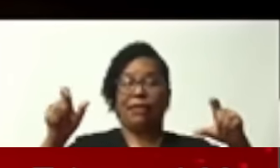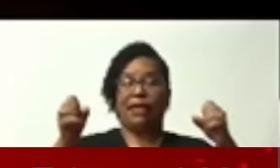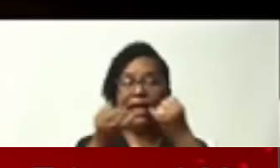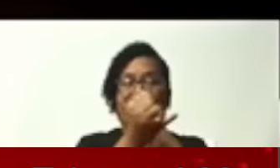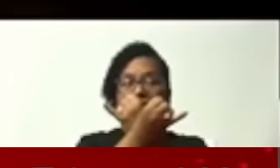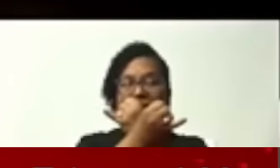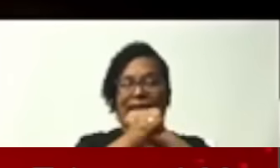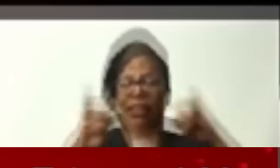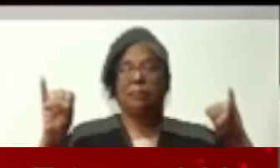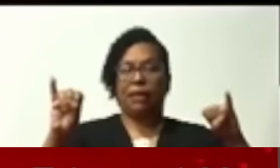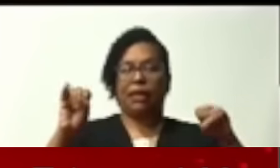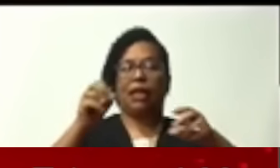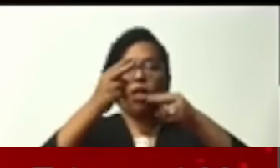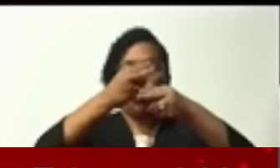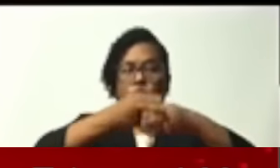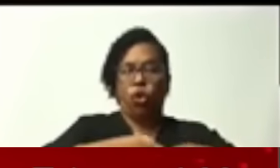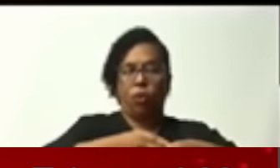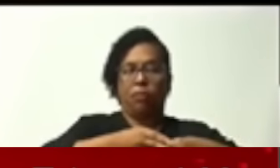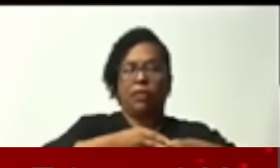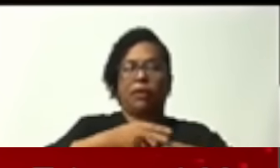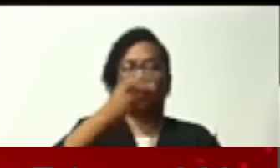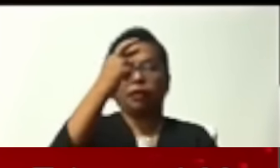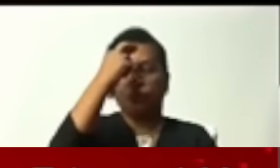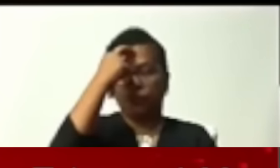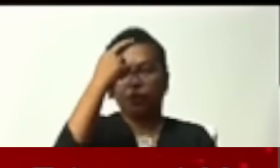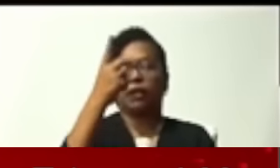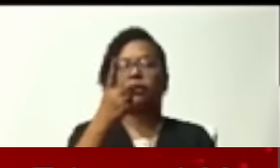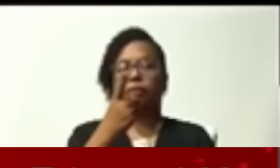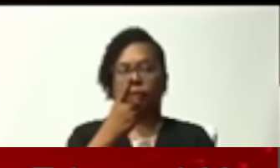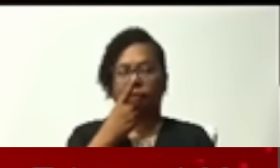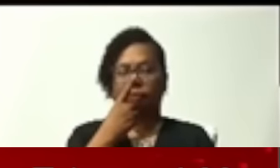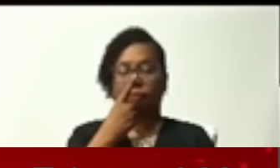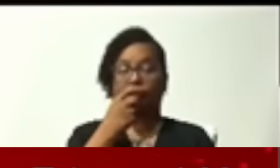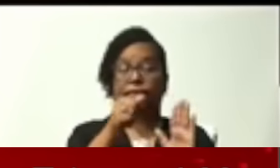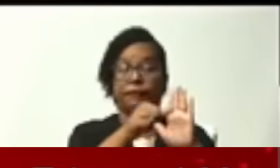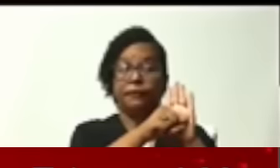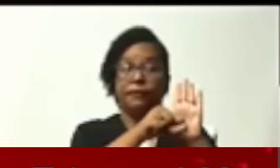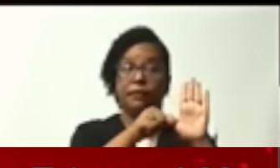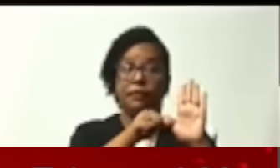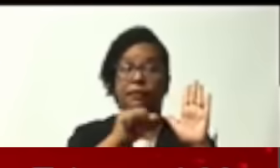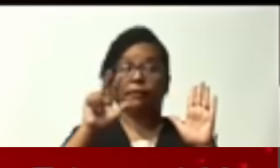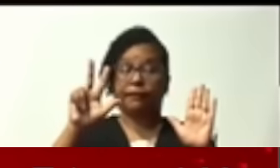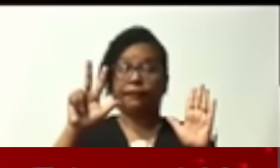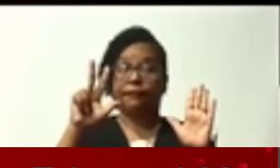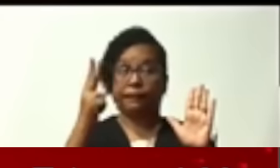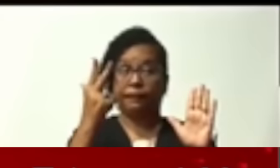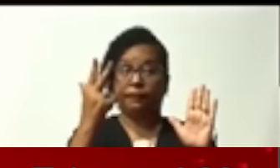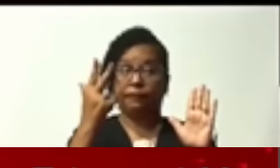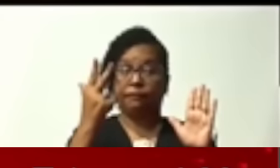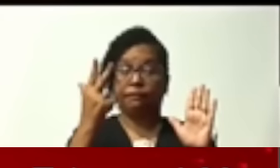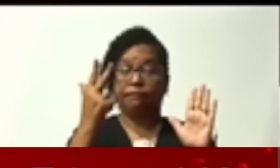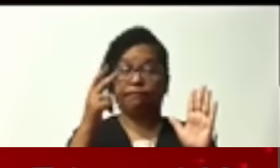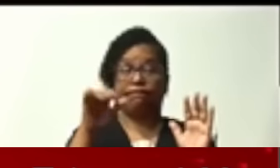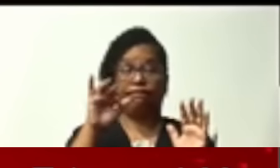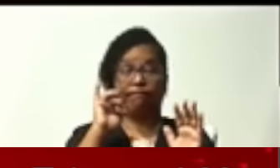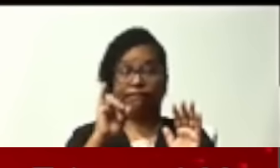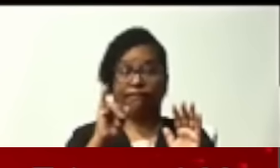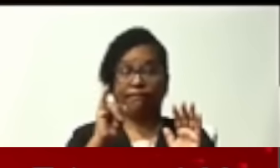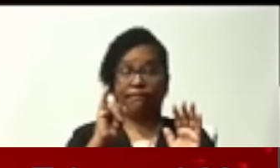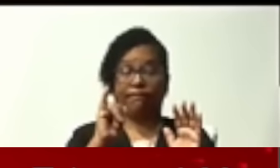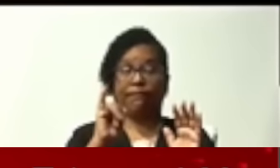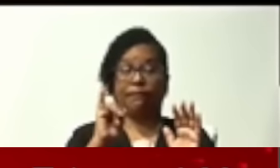de República Dominicana. Y en su artículo tercero, habla de la inviolabilidad de la soberanía y principio de